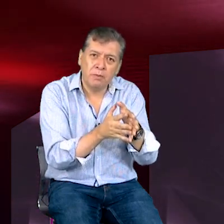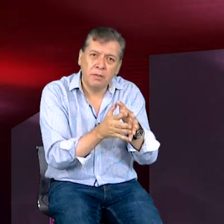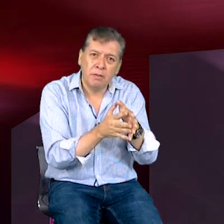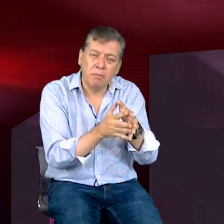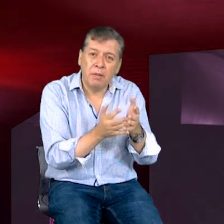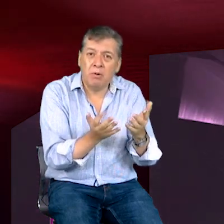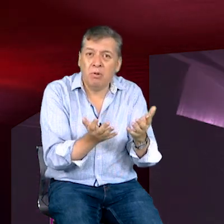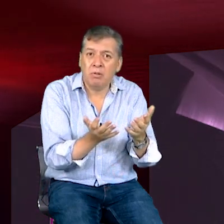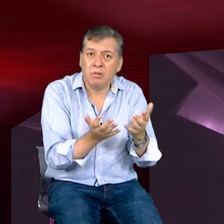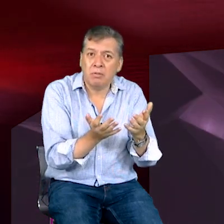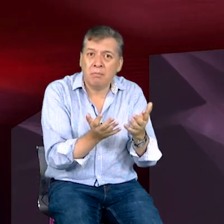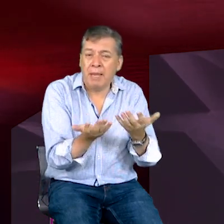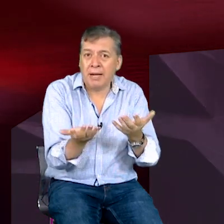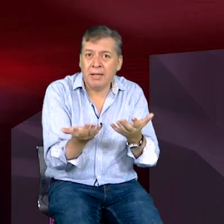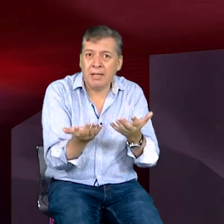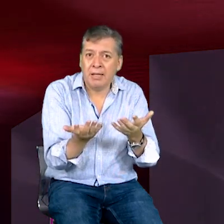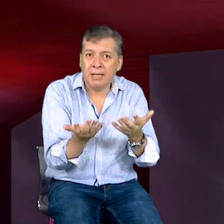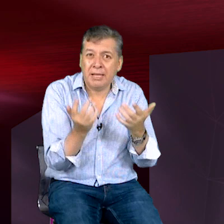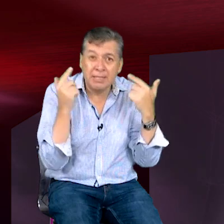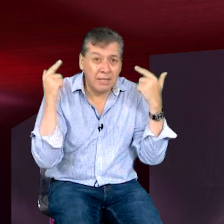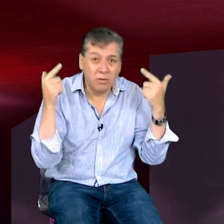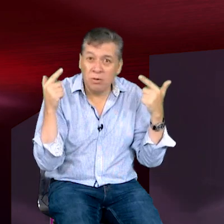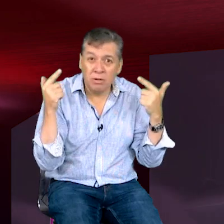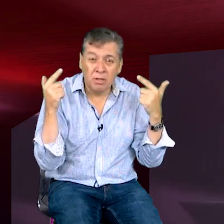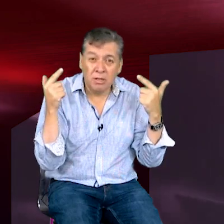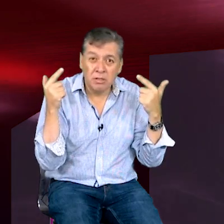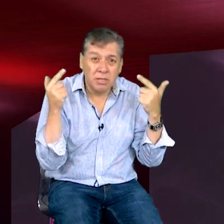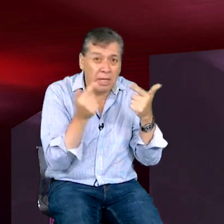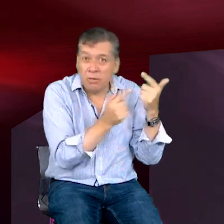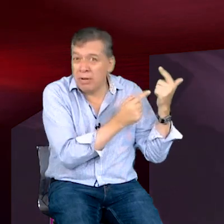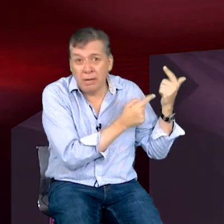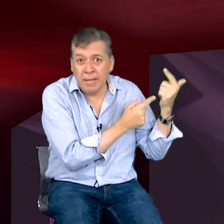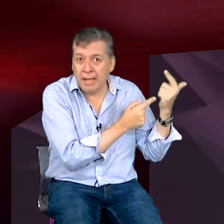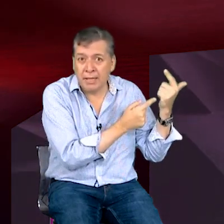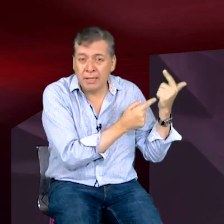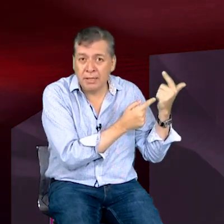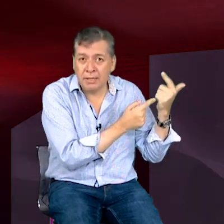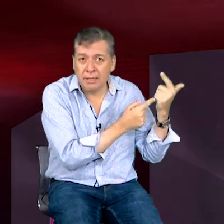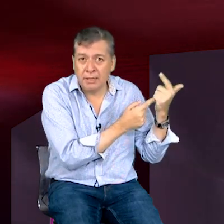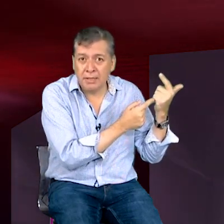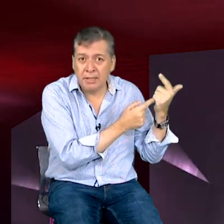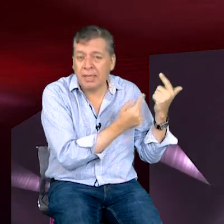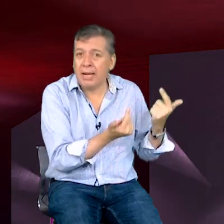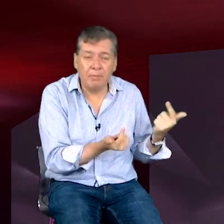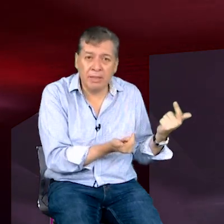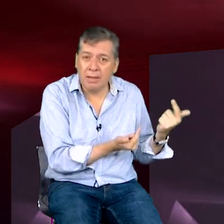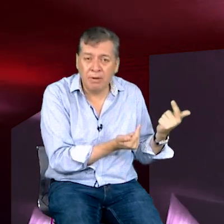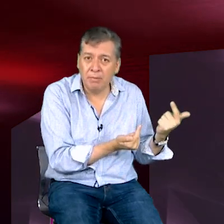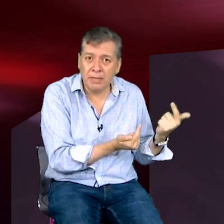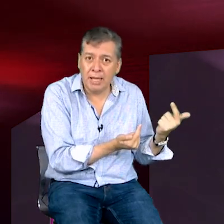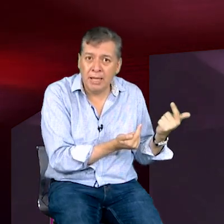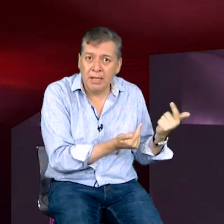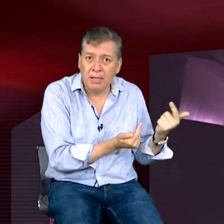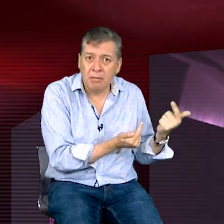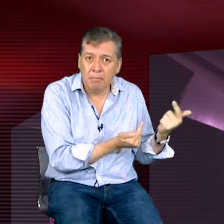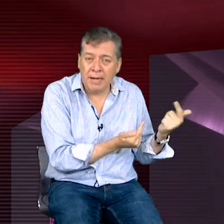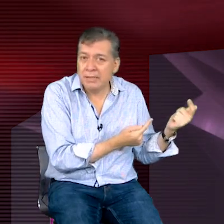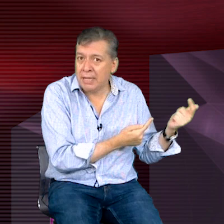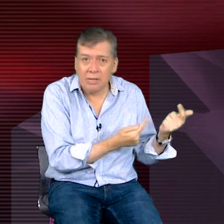viviendo, pero ver que el señor se quedó en el viaje y que